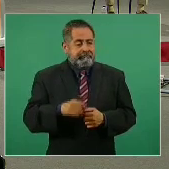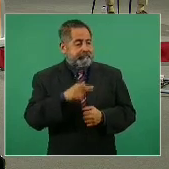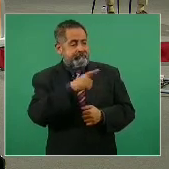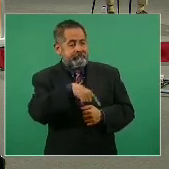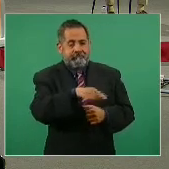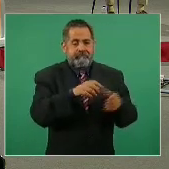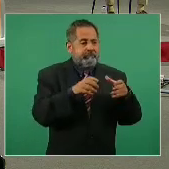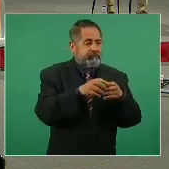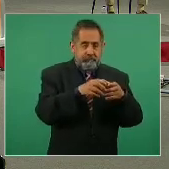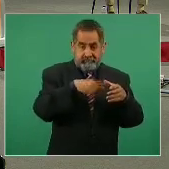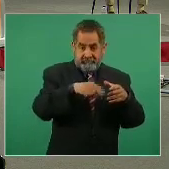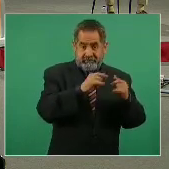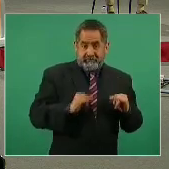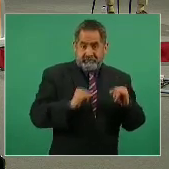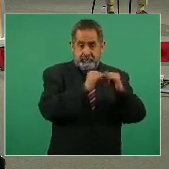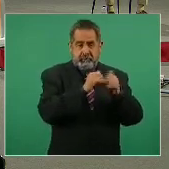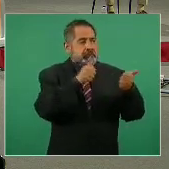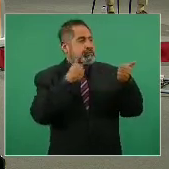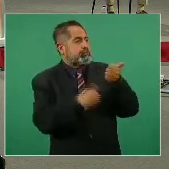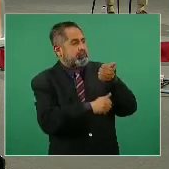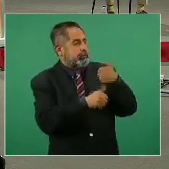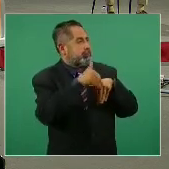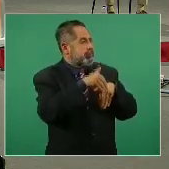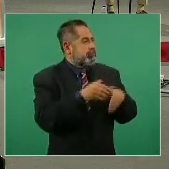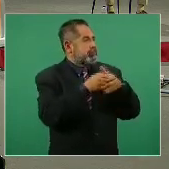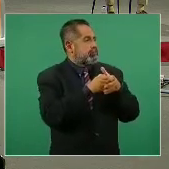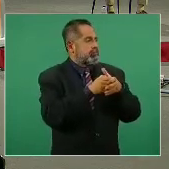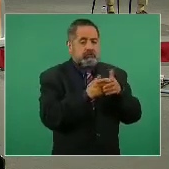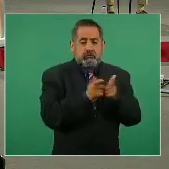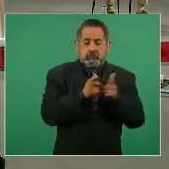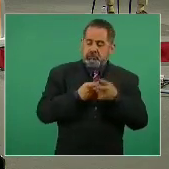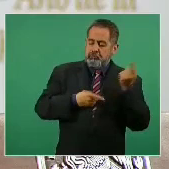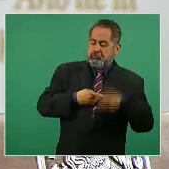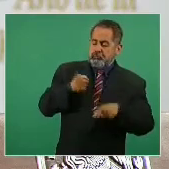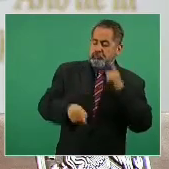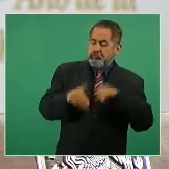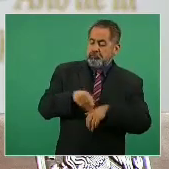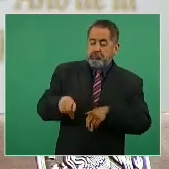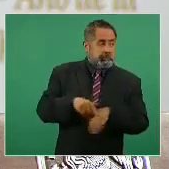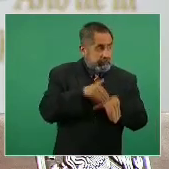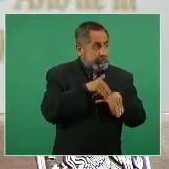para servir a los intereses minoritarios.